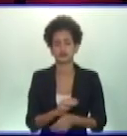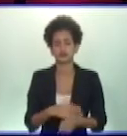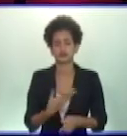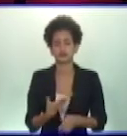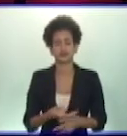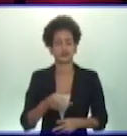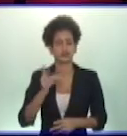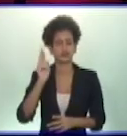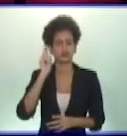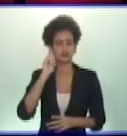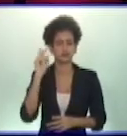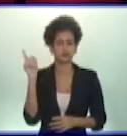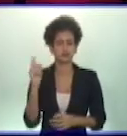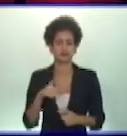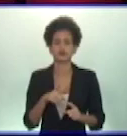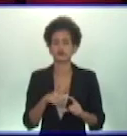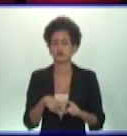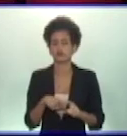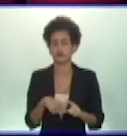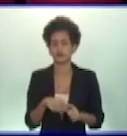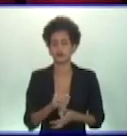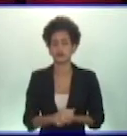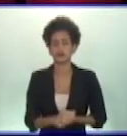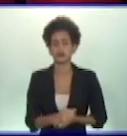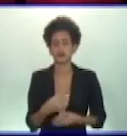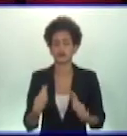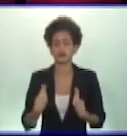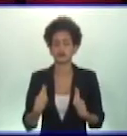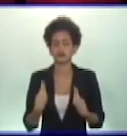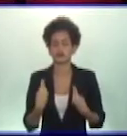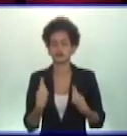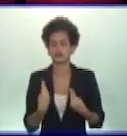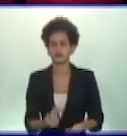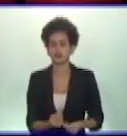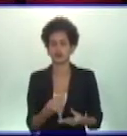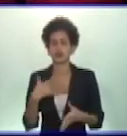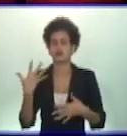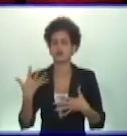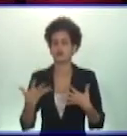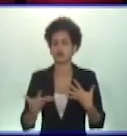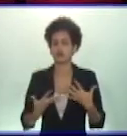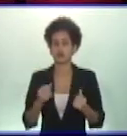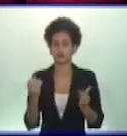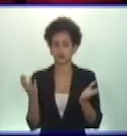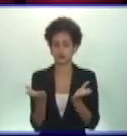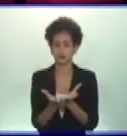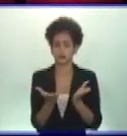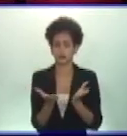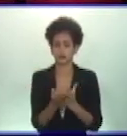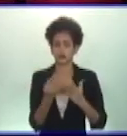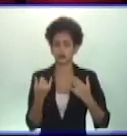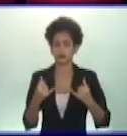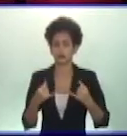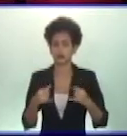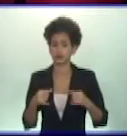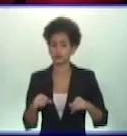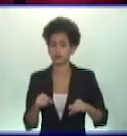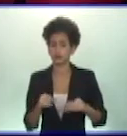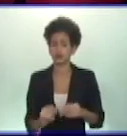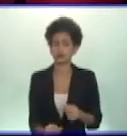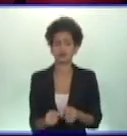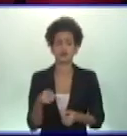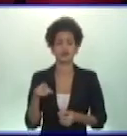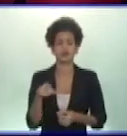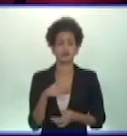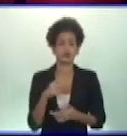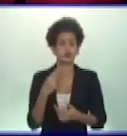estos contenidos, estamos en disposición de orientarle las actividades de estudio independiente que también van a contribuir